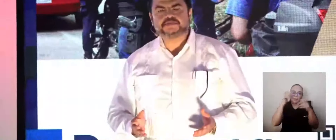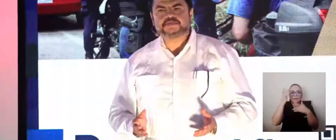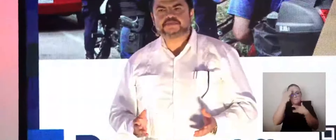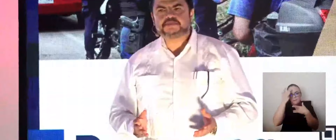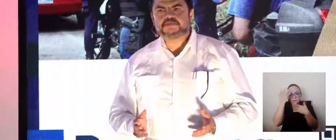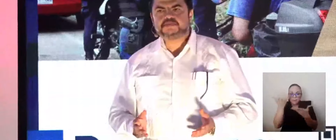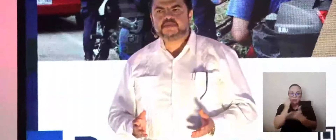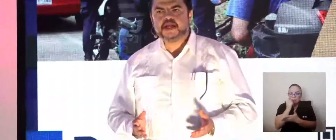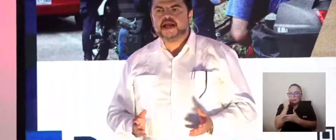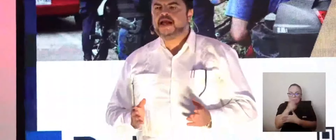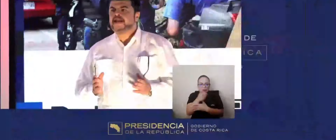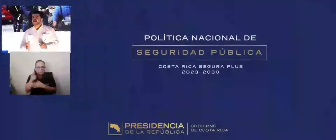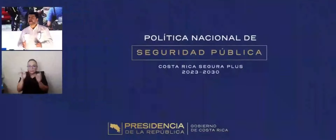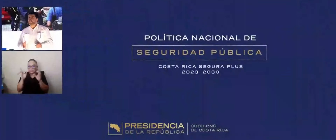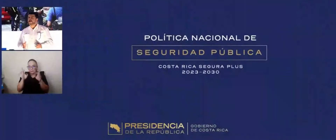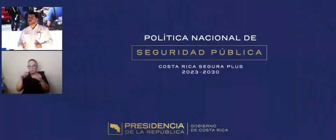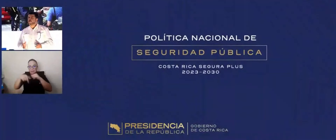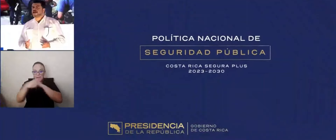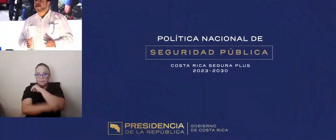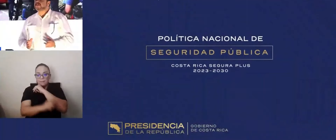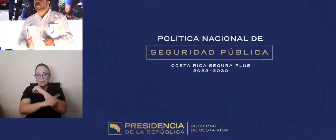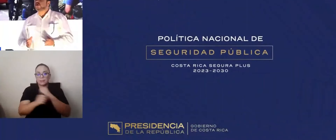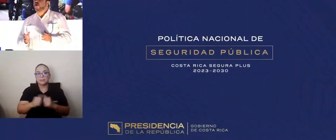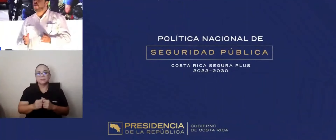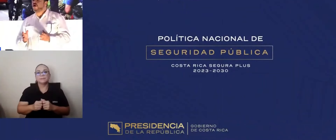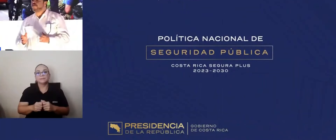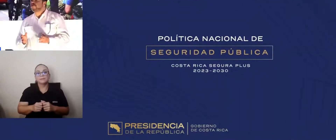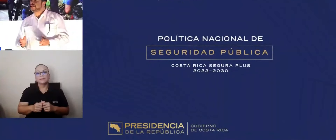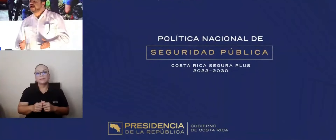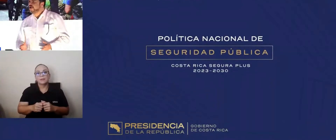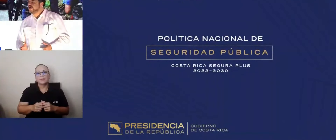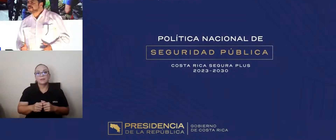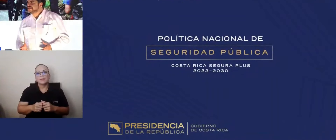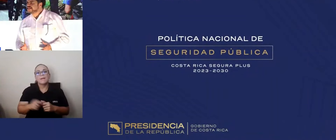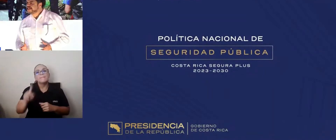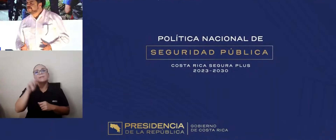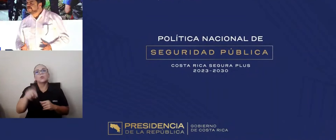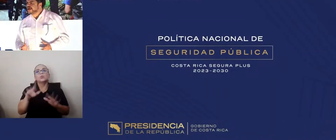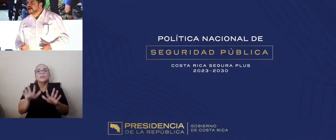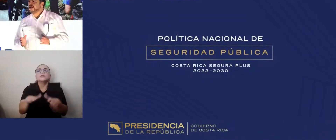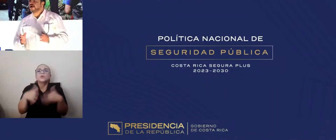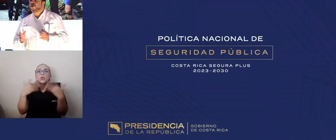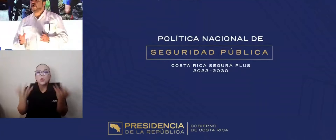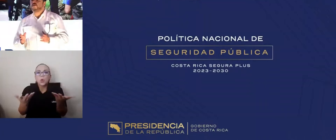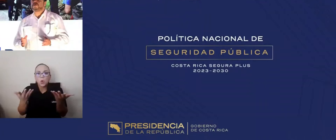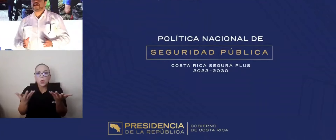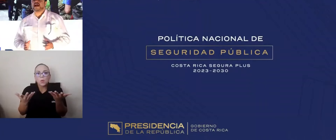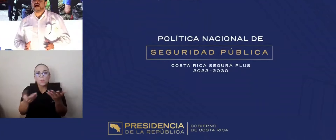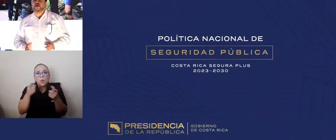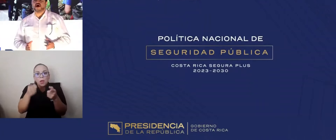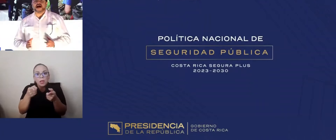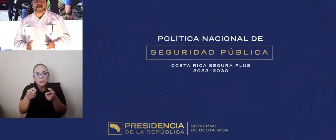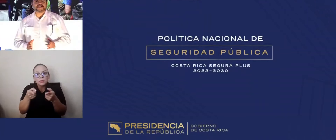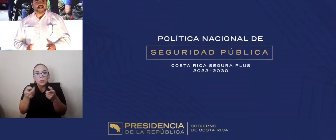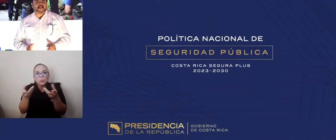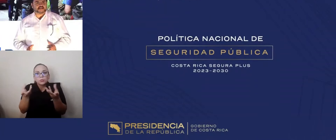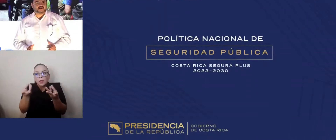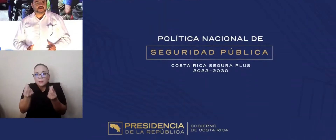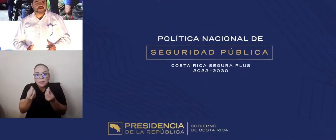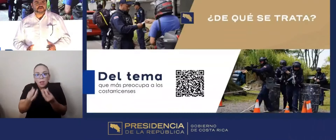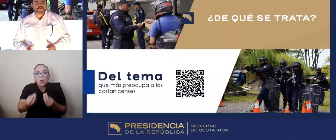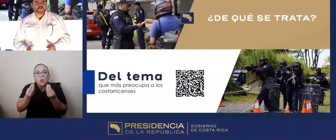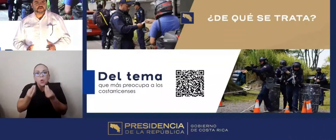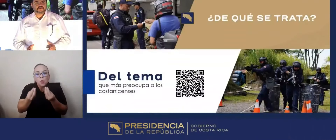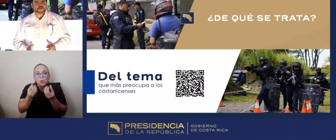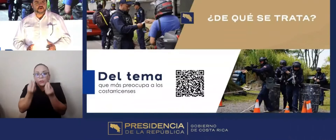país. La gran pregunta es cómo hemos llegado a esta cifra, cómo hemos llegado a este